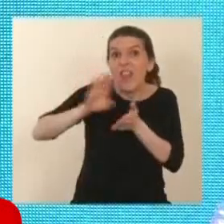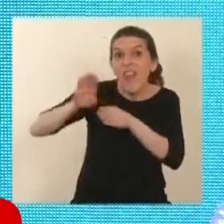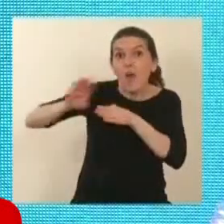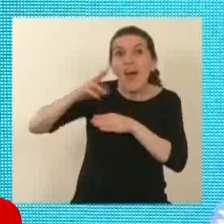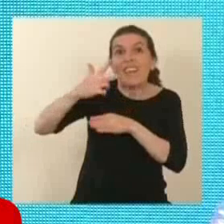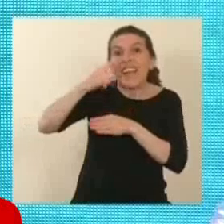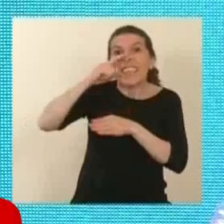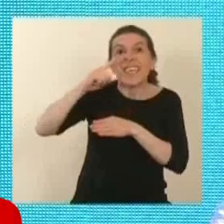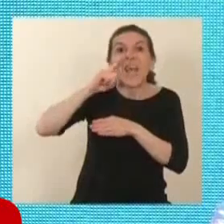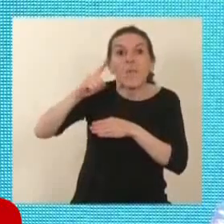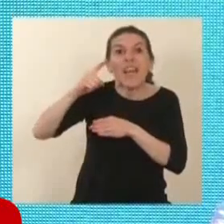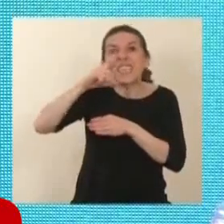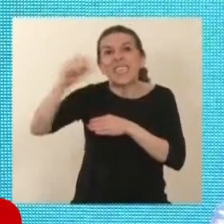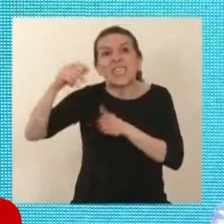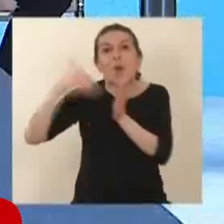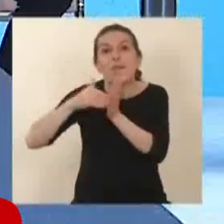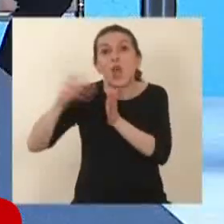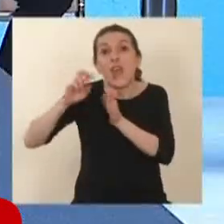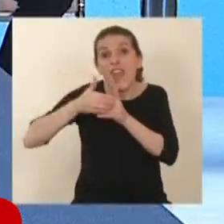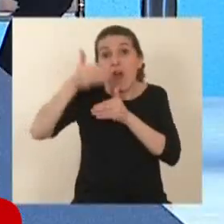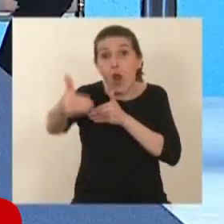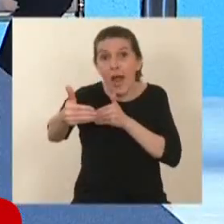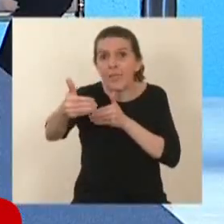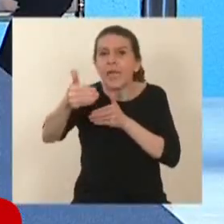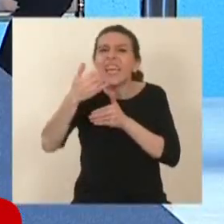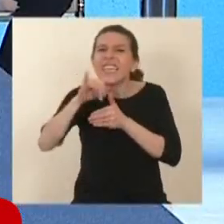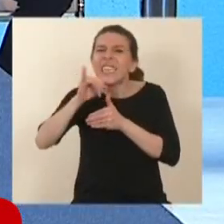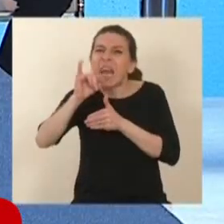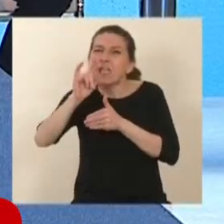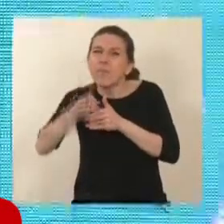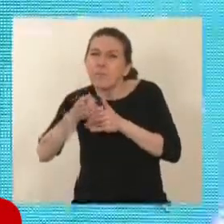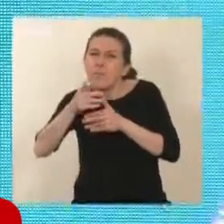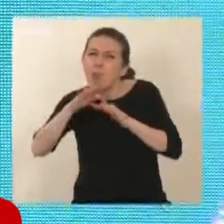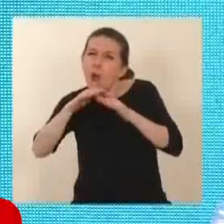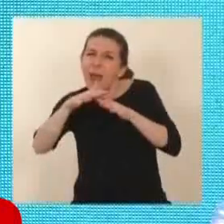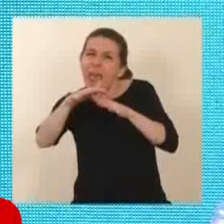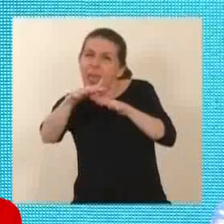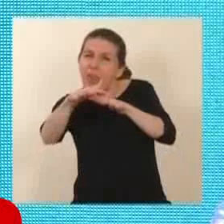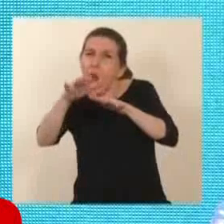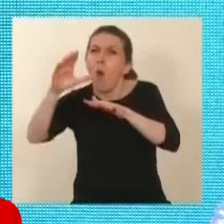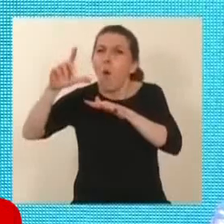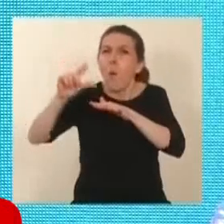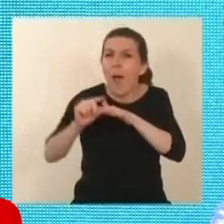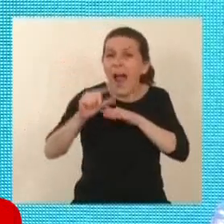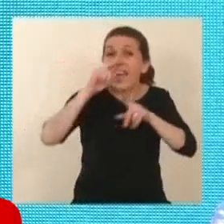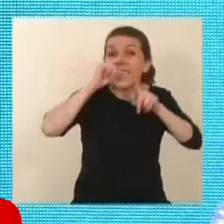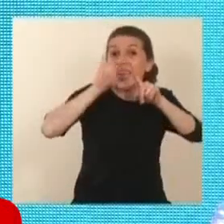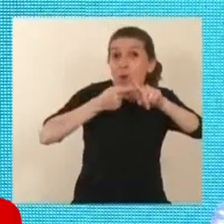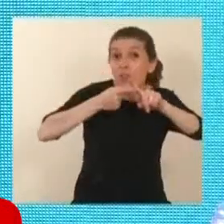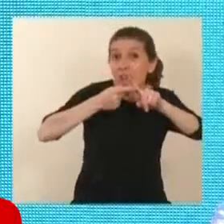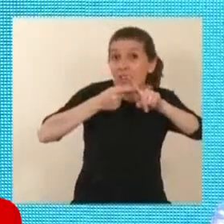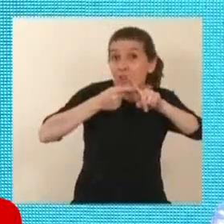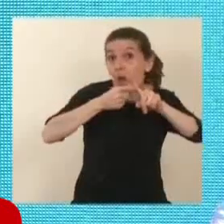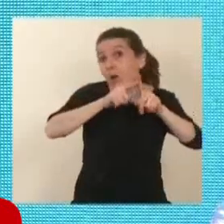37.700 millones de dólares, y la tasa de interés promedio baja del